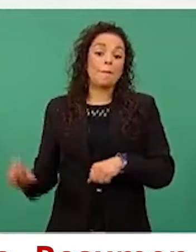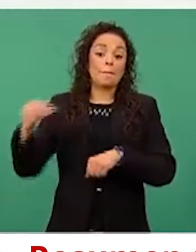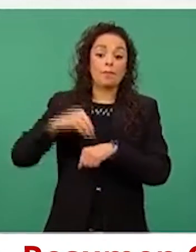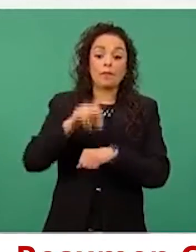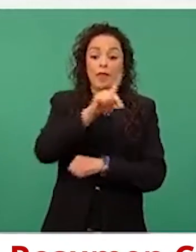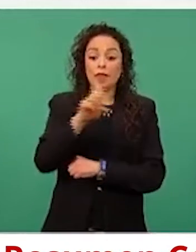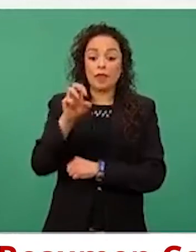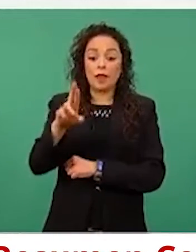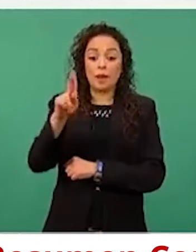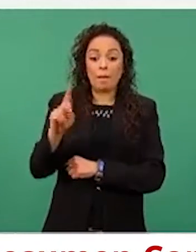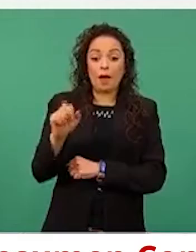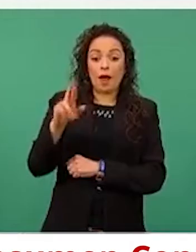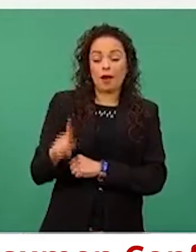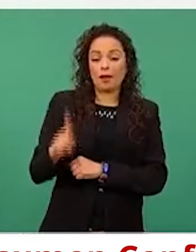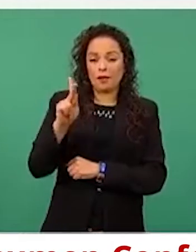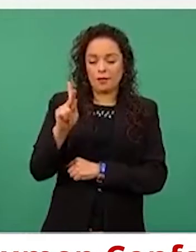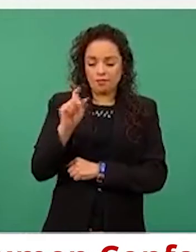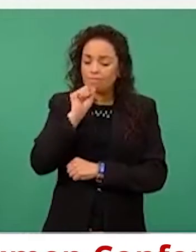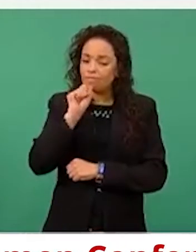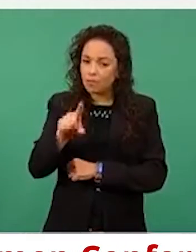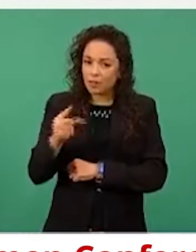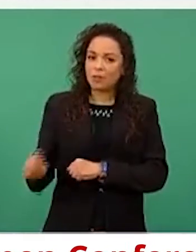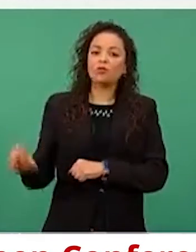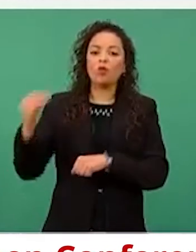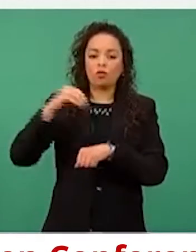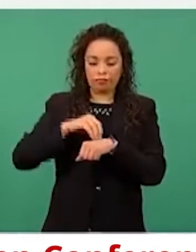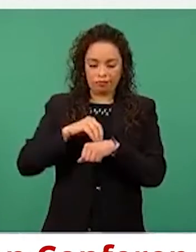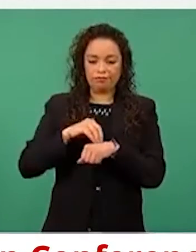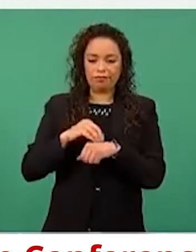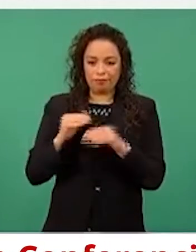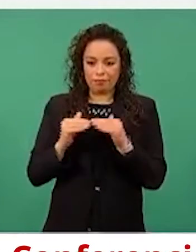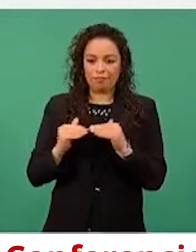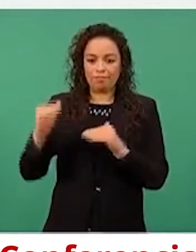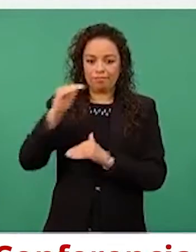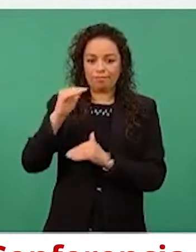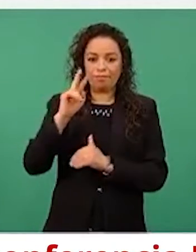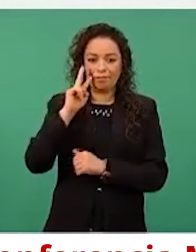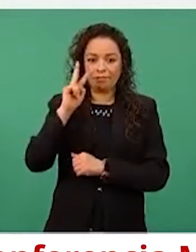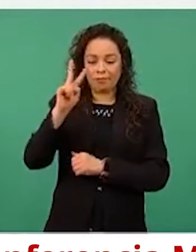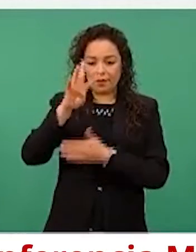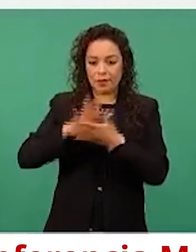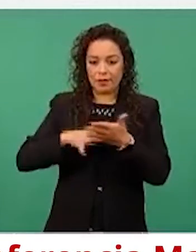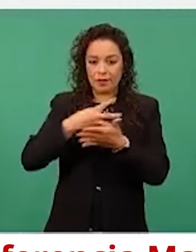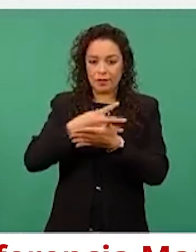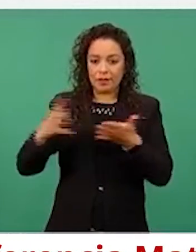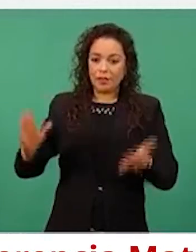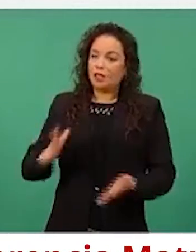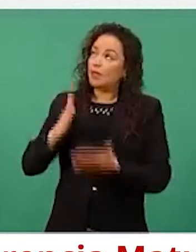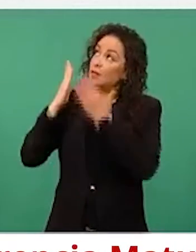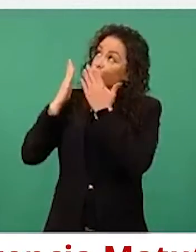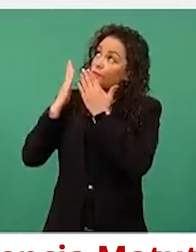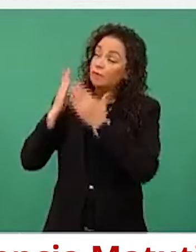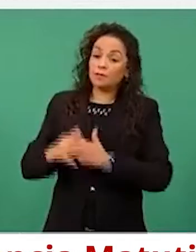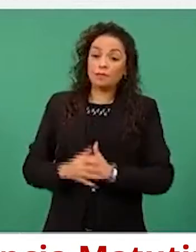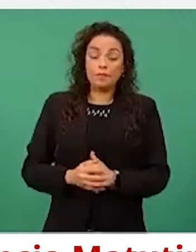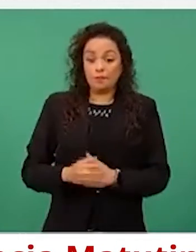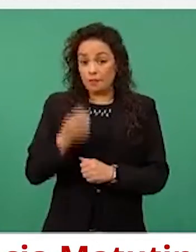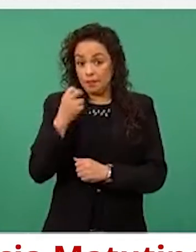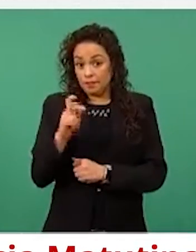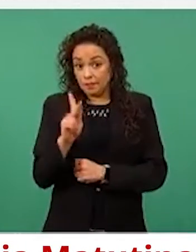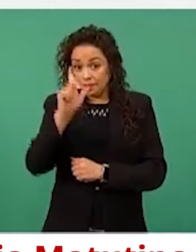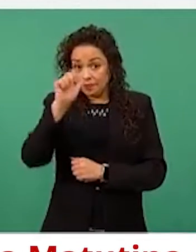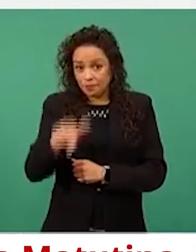Park. En la planeación de este proyecto ya se